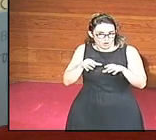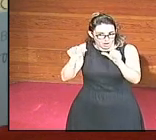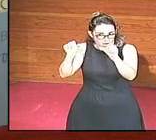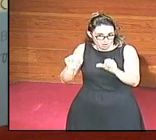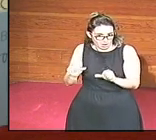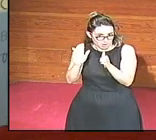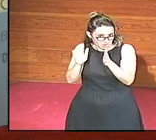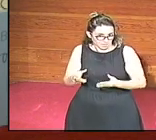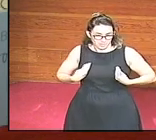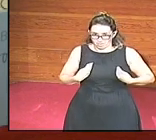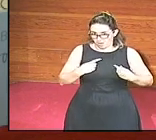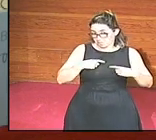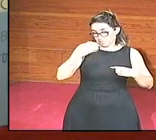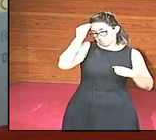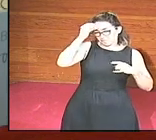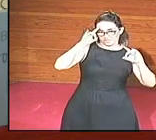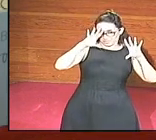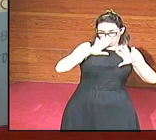Básicamente lo que entendí es,